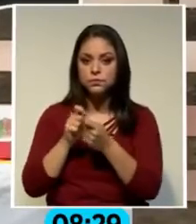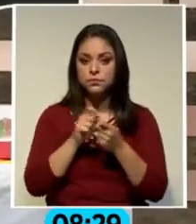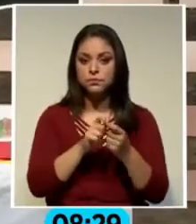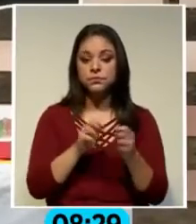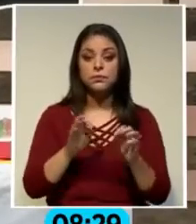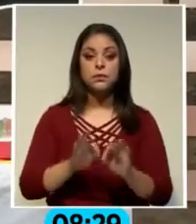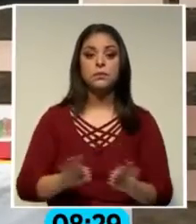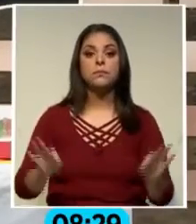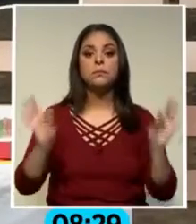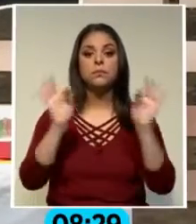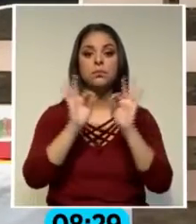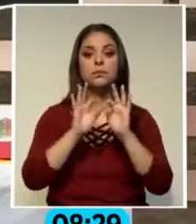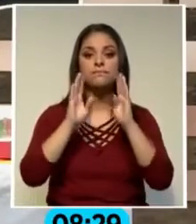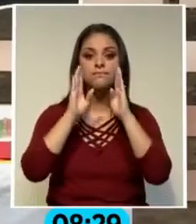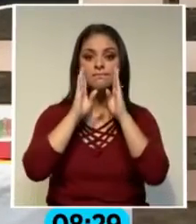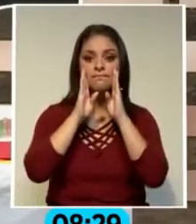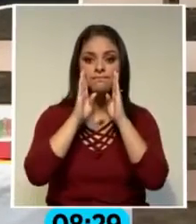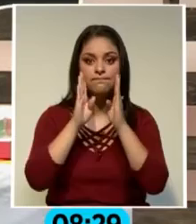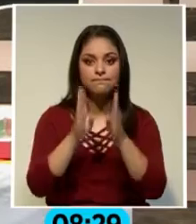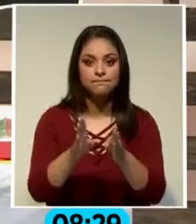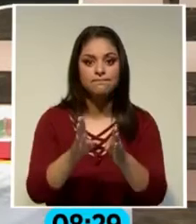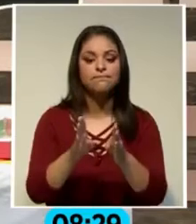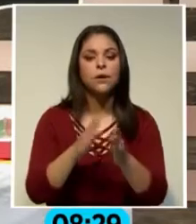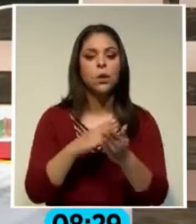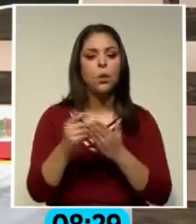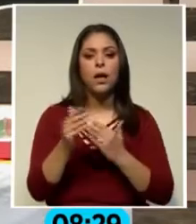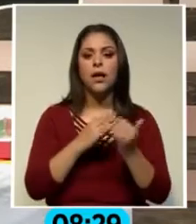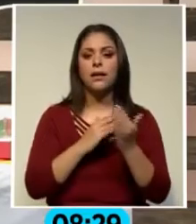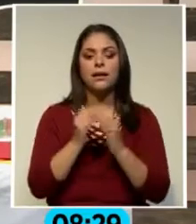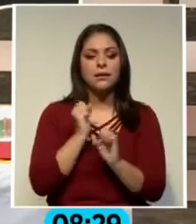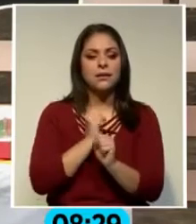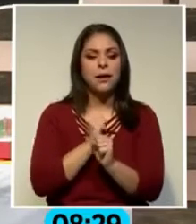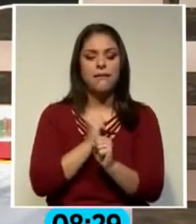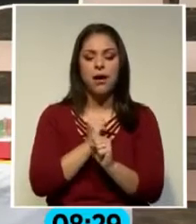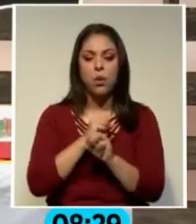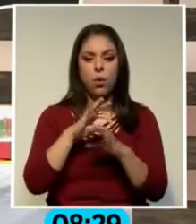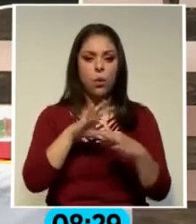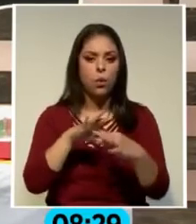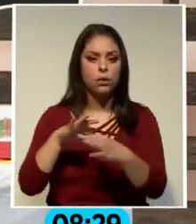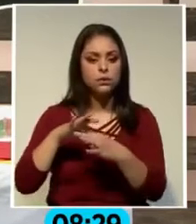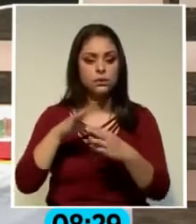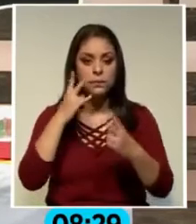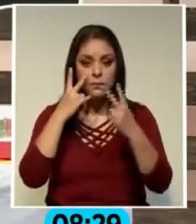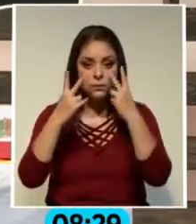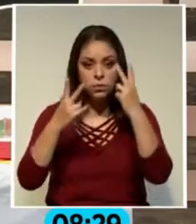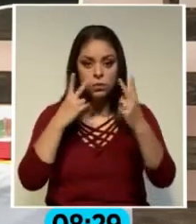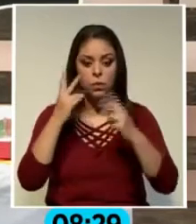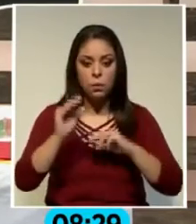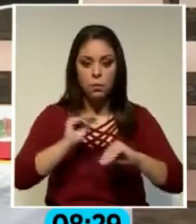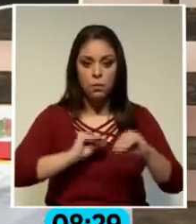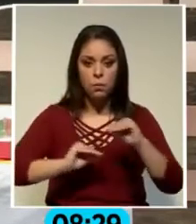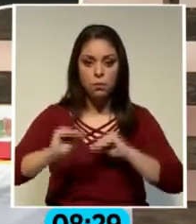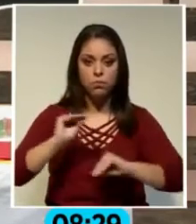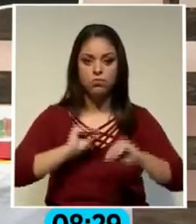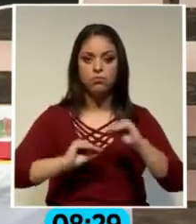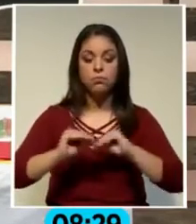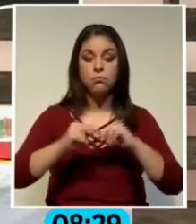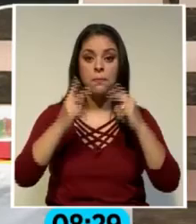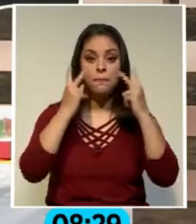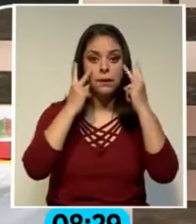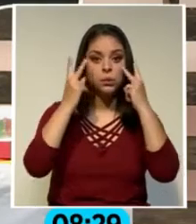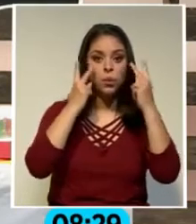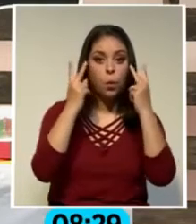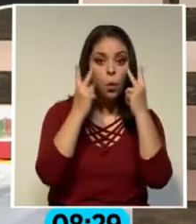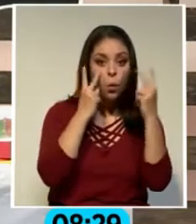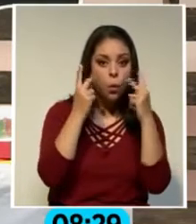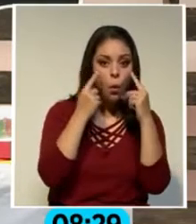Estar prestando atención. Cualquier trabajo de coordinación visomotora que hagamos. O sea, viso de ojos y motora